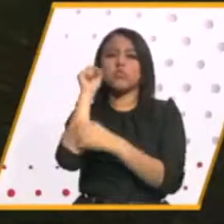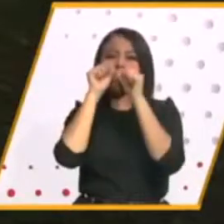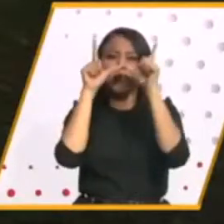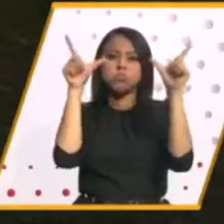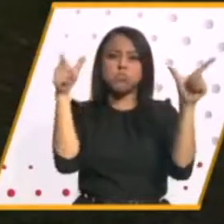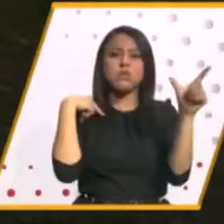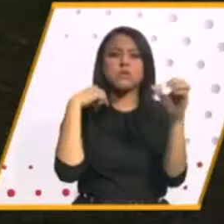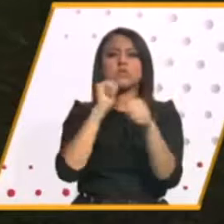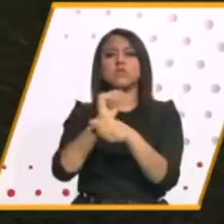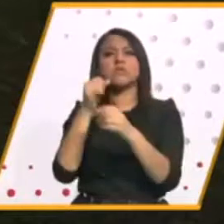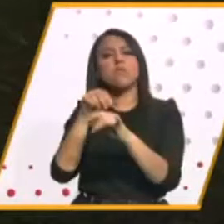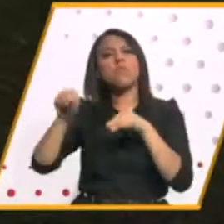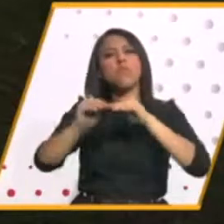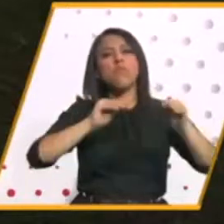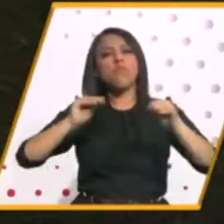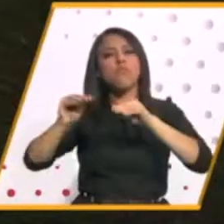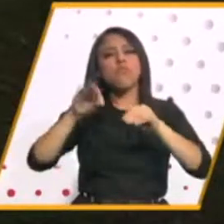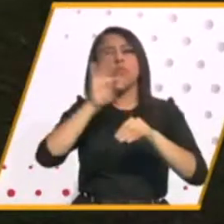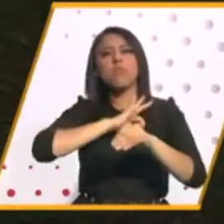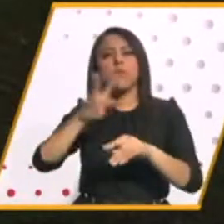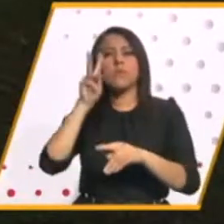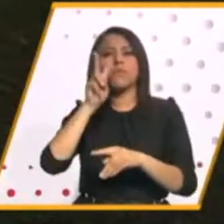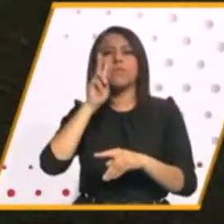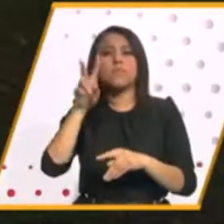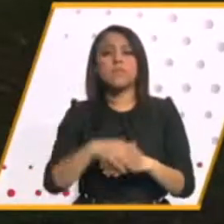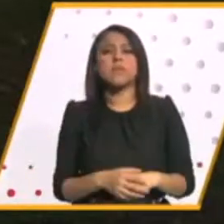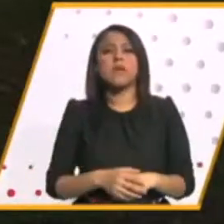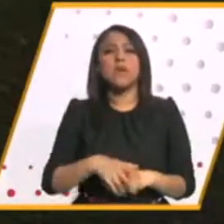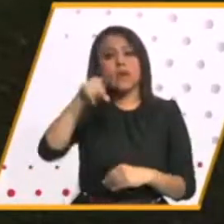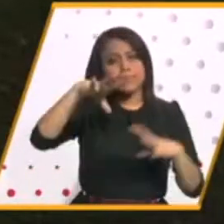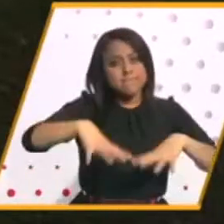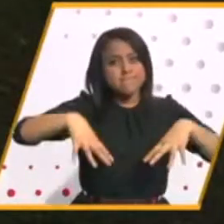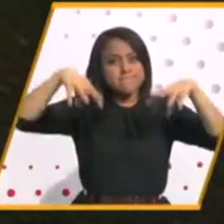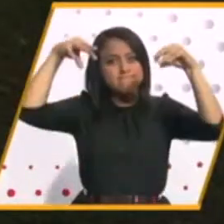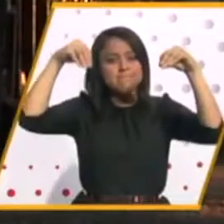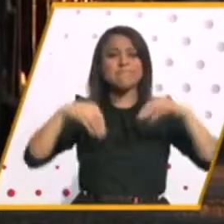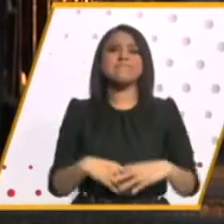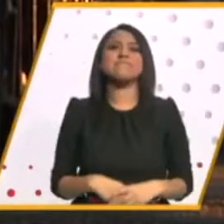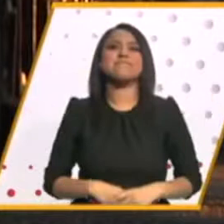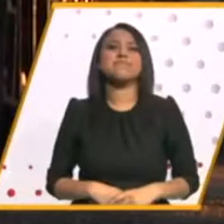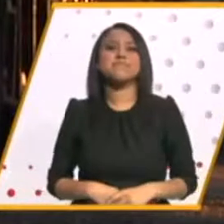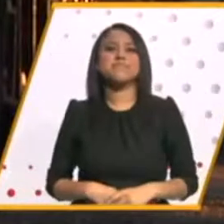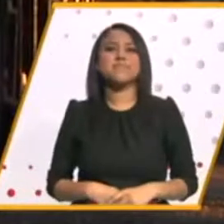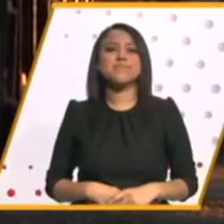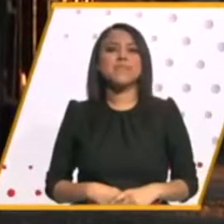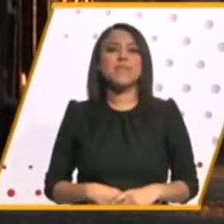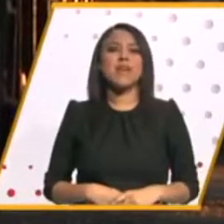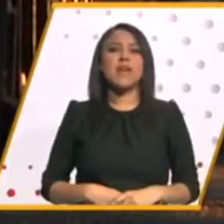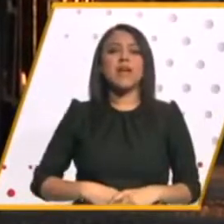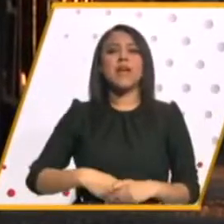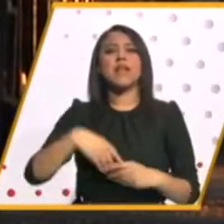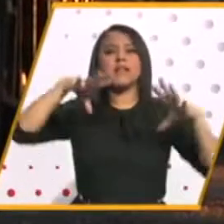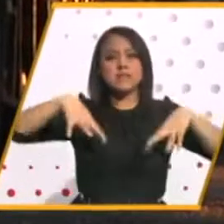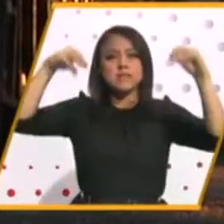se mueve. Sobre el transporte se encuentra lo que será el centro de acopio de Juguetón, o la CARP, como la conocemos cariñosamente. En esta ocasión, fue el circo de los